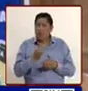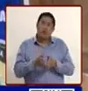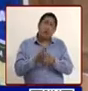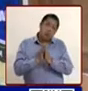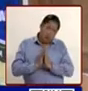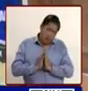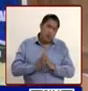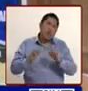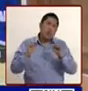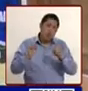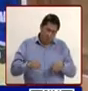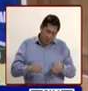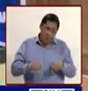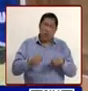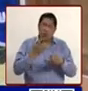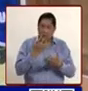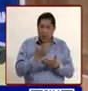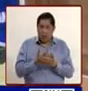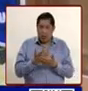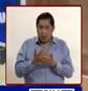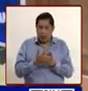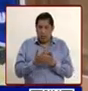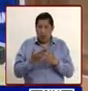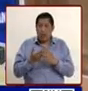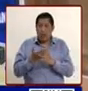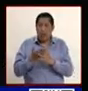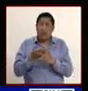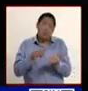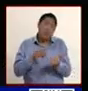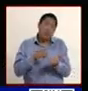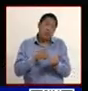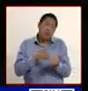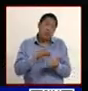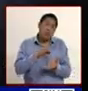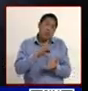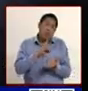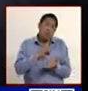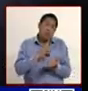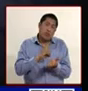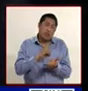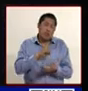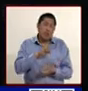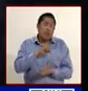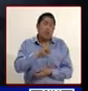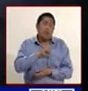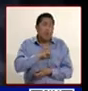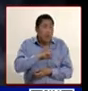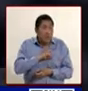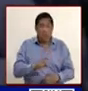pedido que se pueda evidenciar eso a través de un médico forense. Bueno.